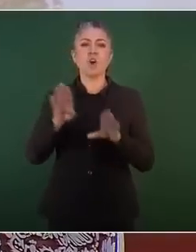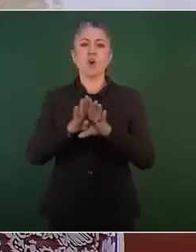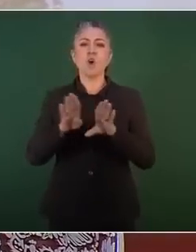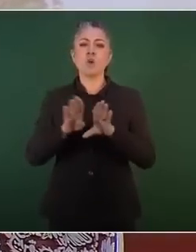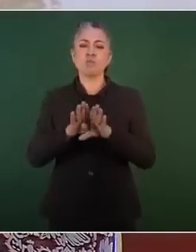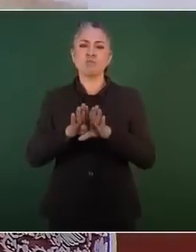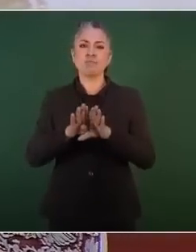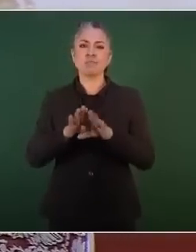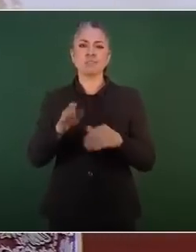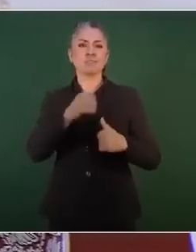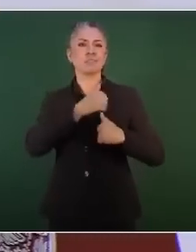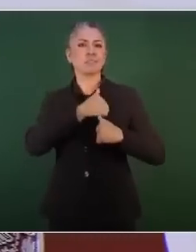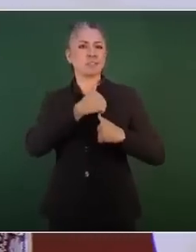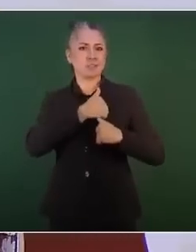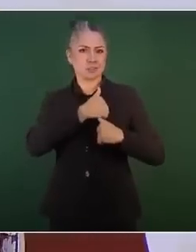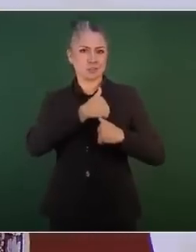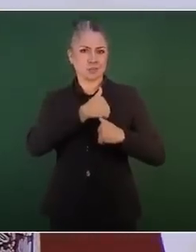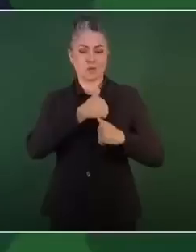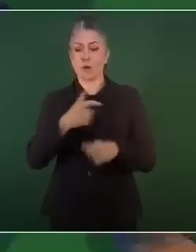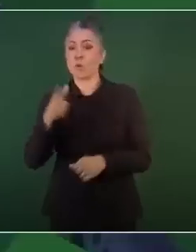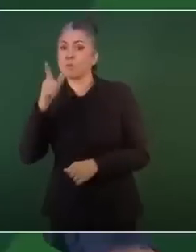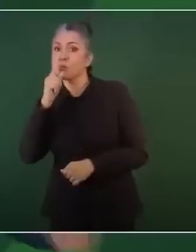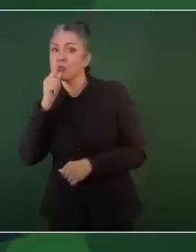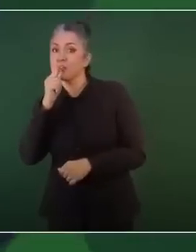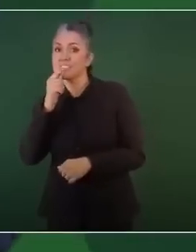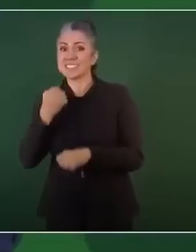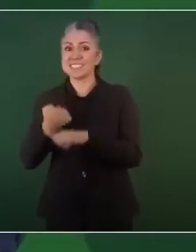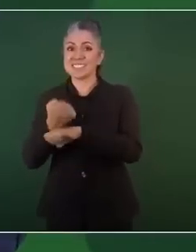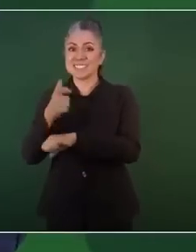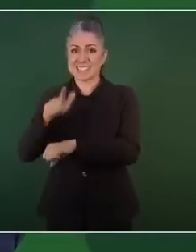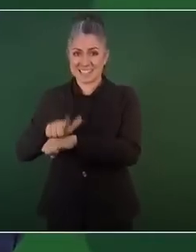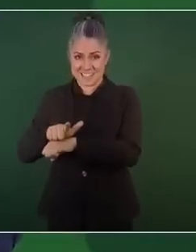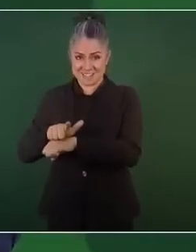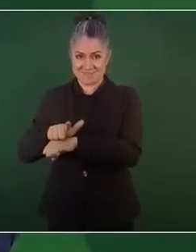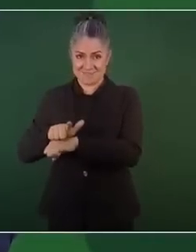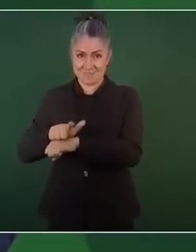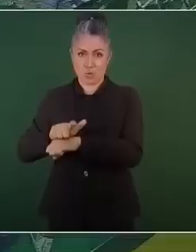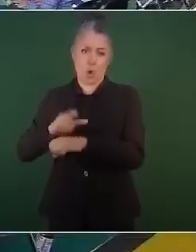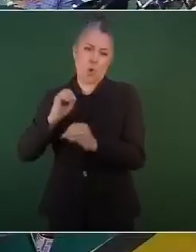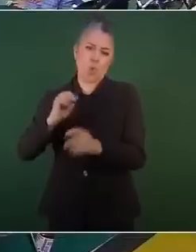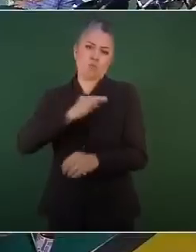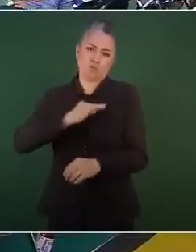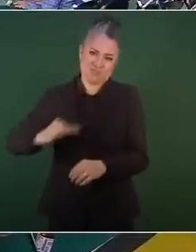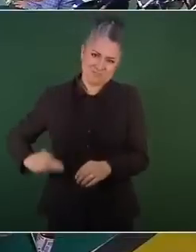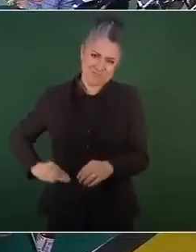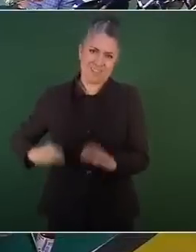al ejército con relación a la policía estatal o a las policías municipales.